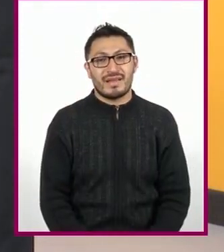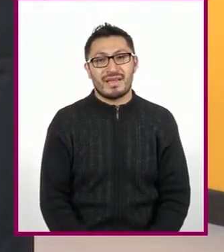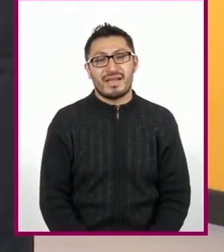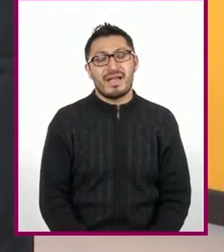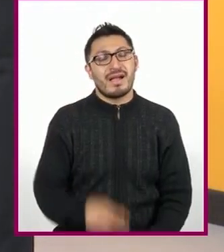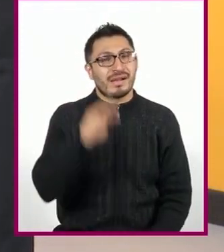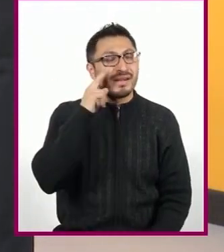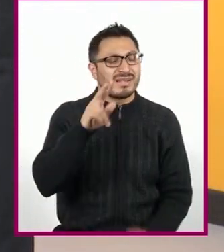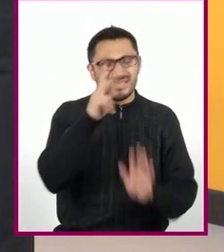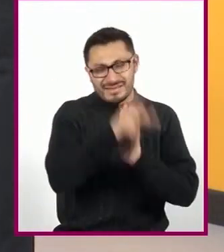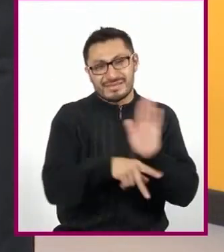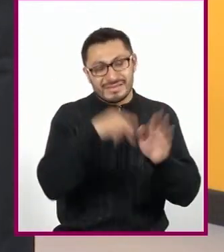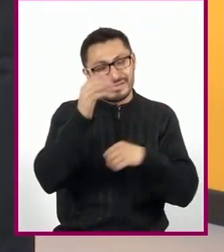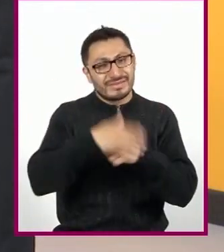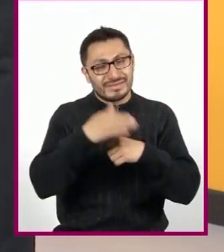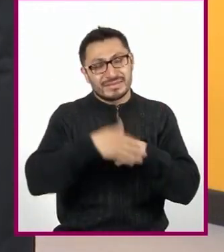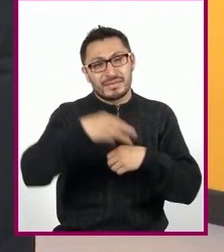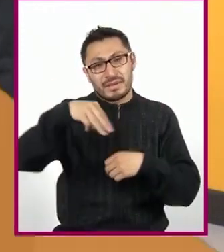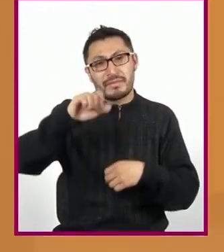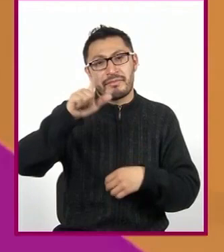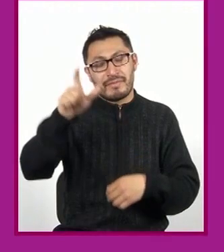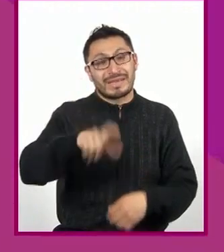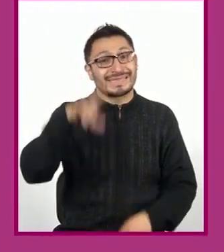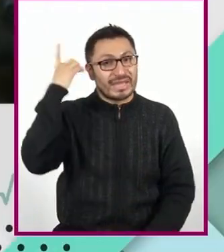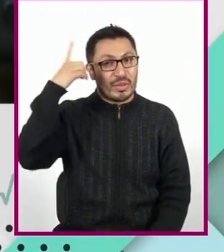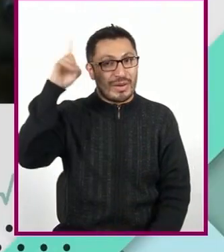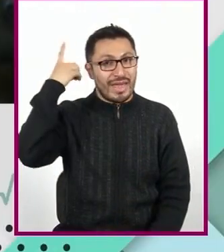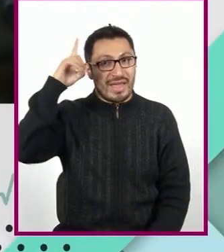de Max, de Durango.